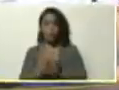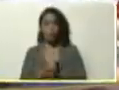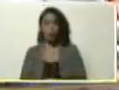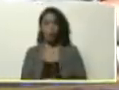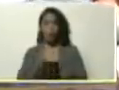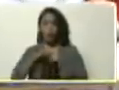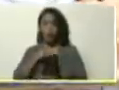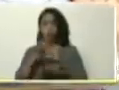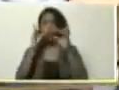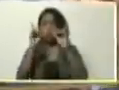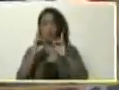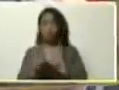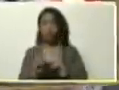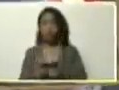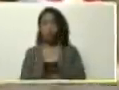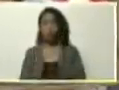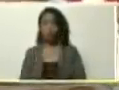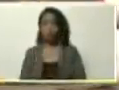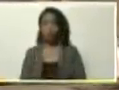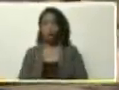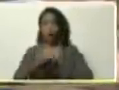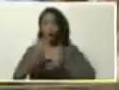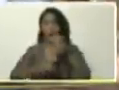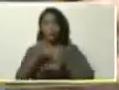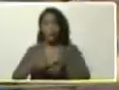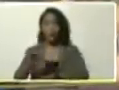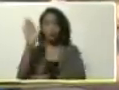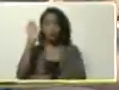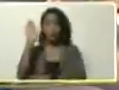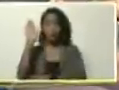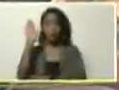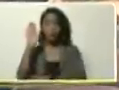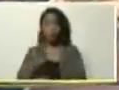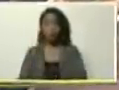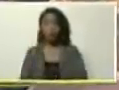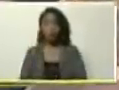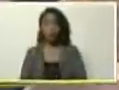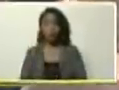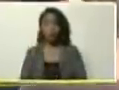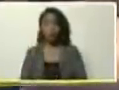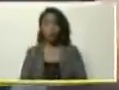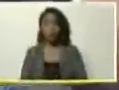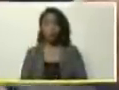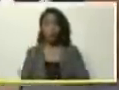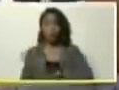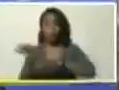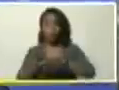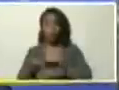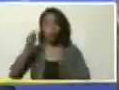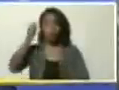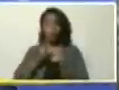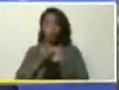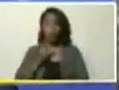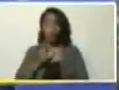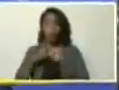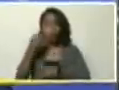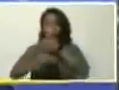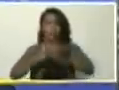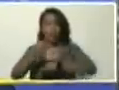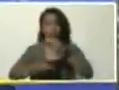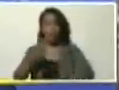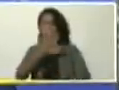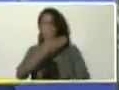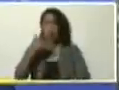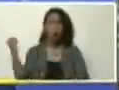Hemos decidido hacer esta juramentación en el municipio Sucre por ser de los